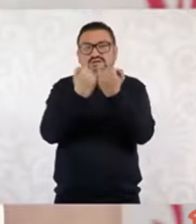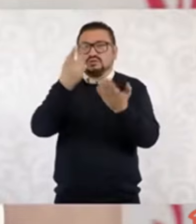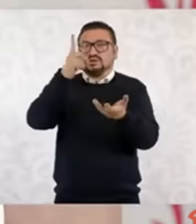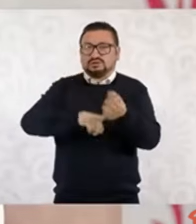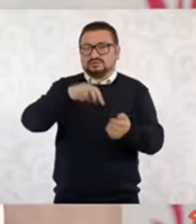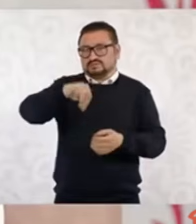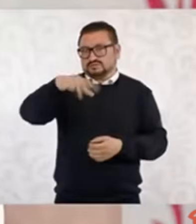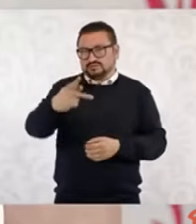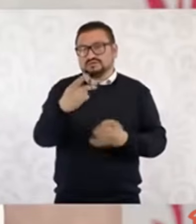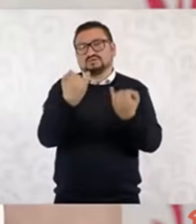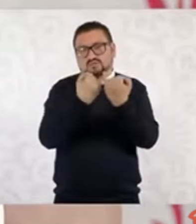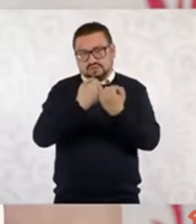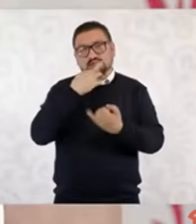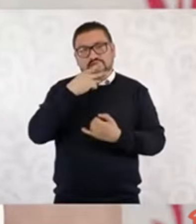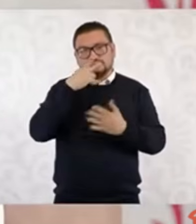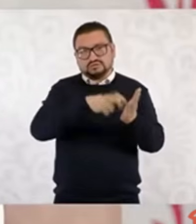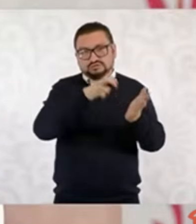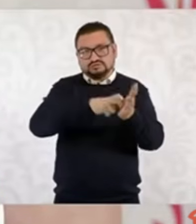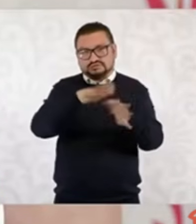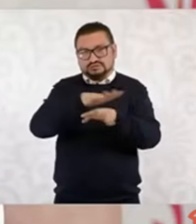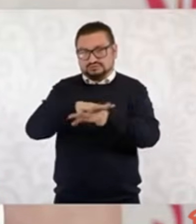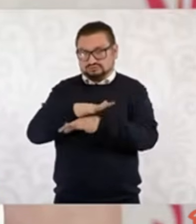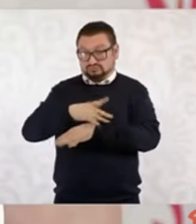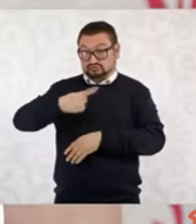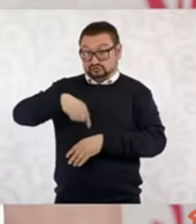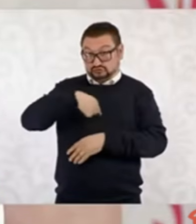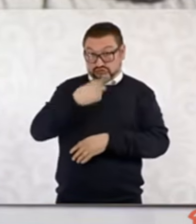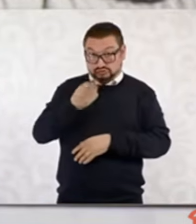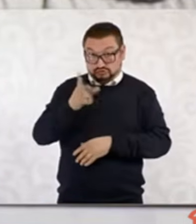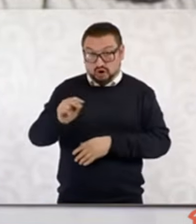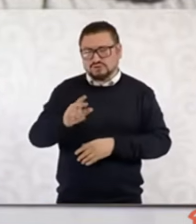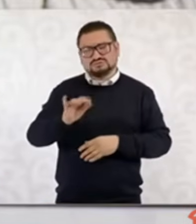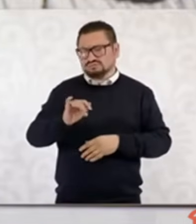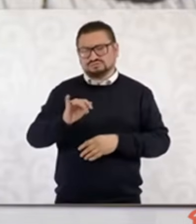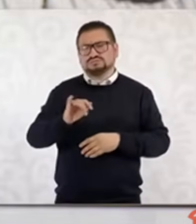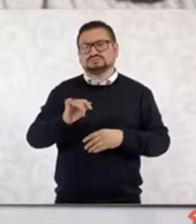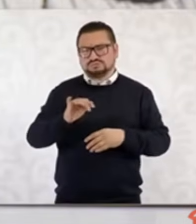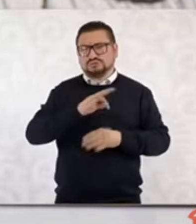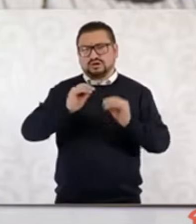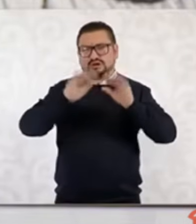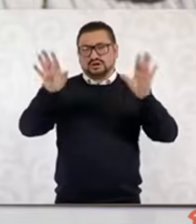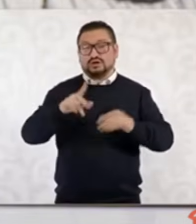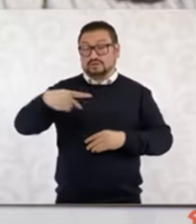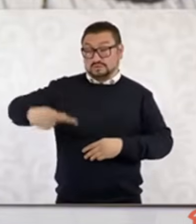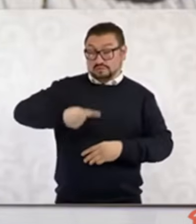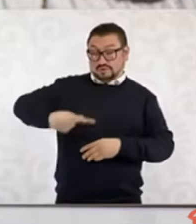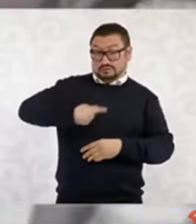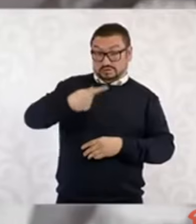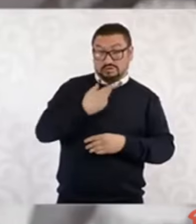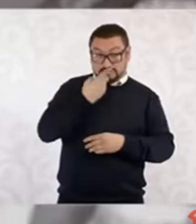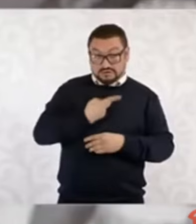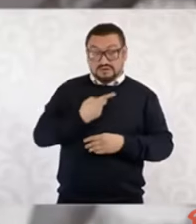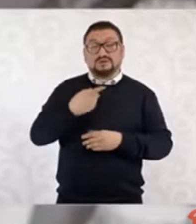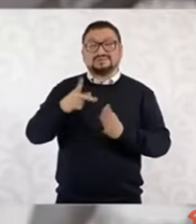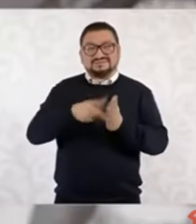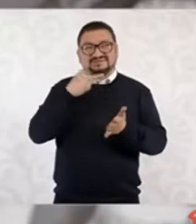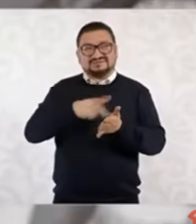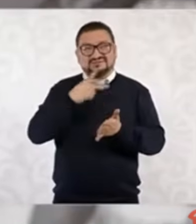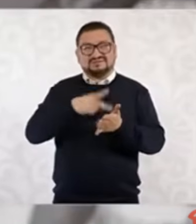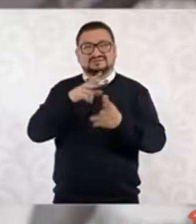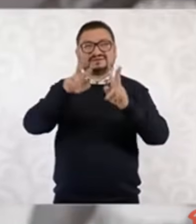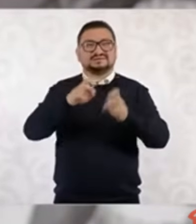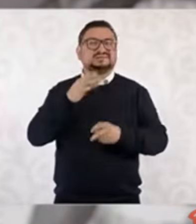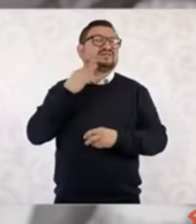ir mejorando. Nadie ha planteado que no. Cuando me han preguntado aquí varias veces si vamos a presentar una reforma para las